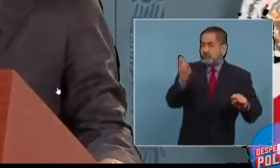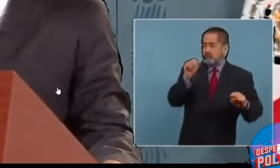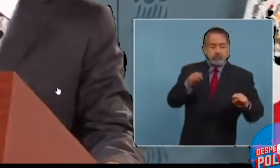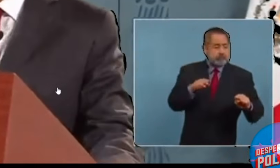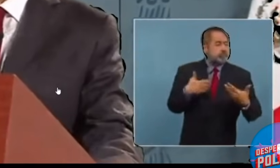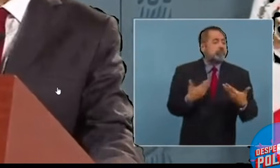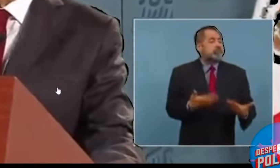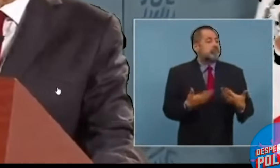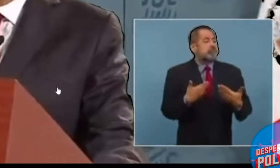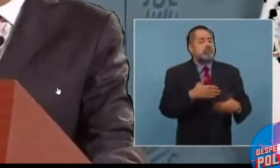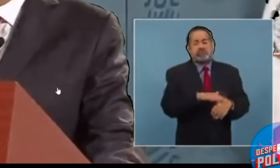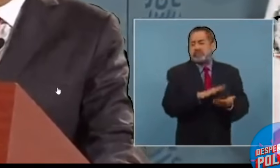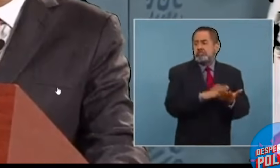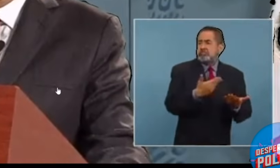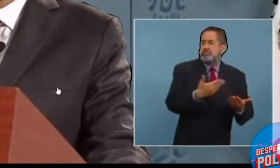Salinas los